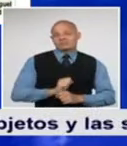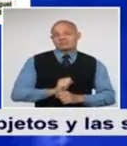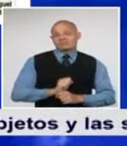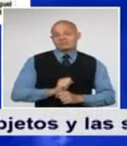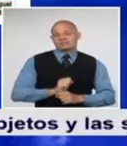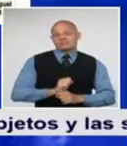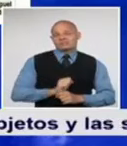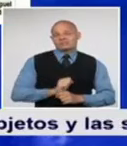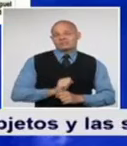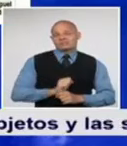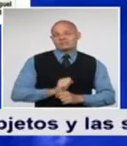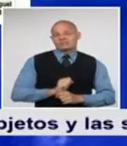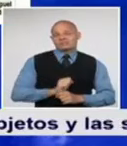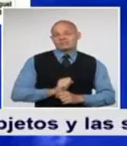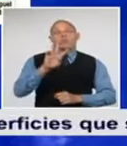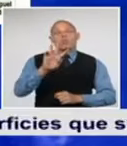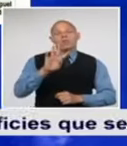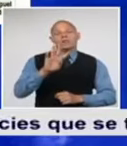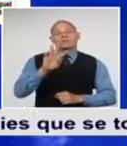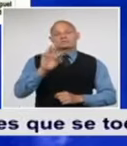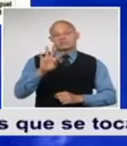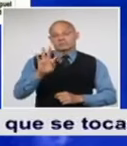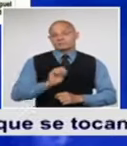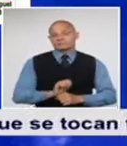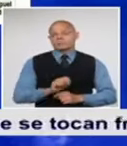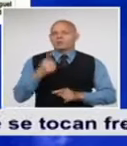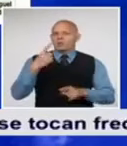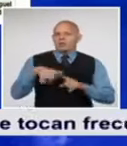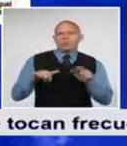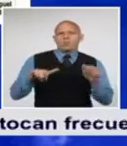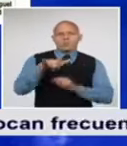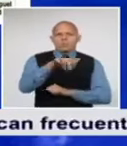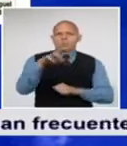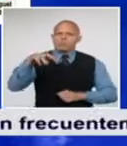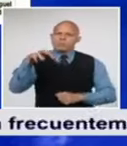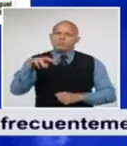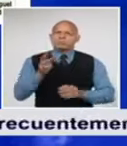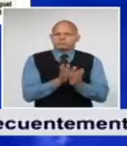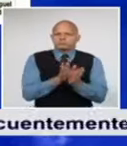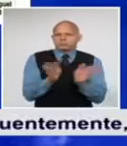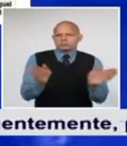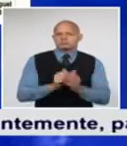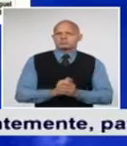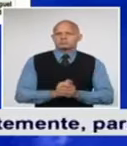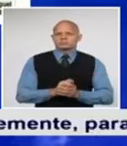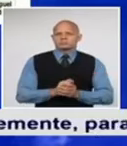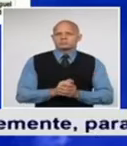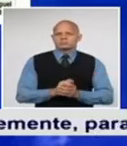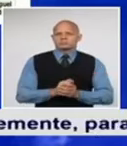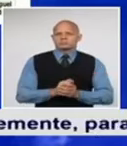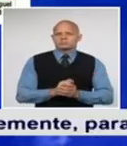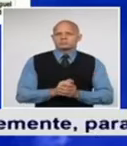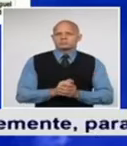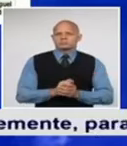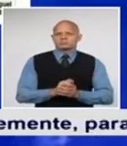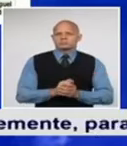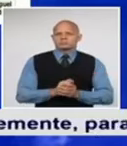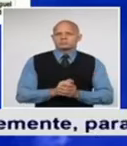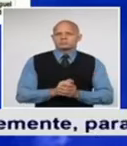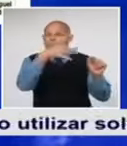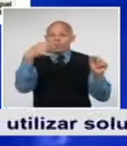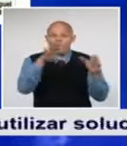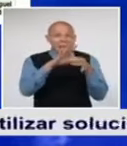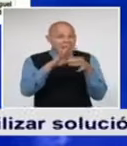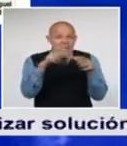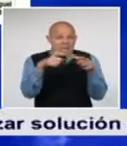434,1 y finalmente Boyeros, Marianao y San Miguel del Padrón entre los 12 municipios que aportan la